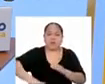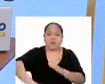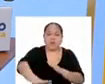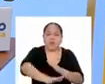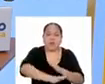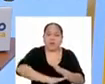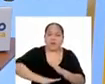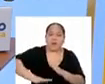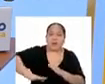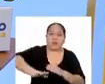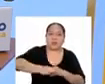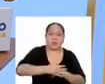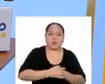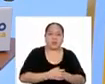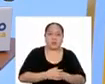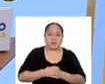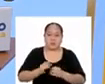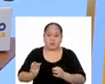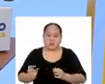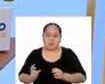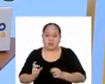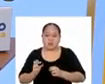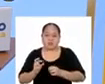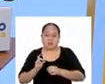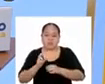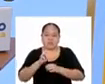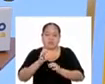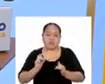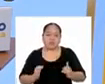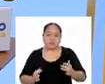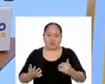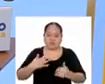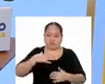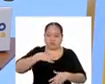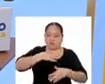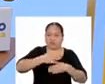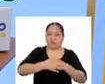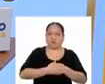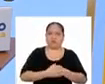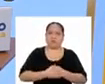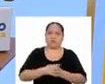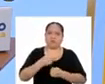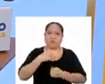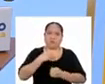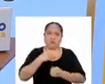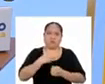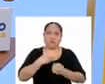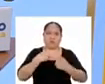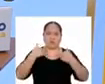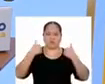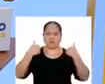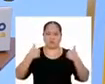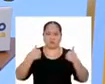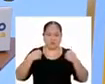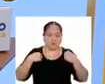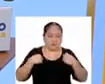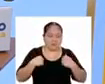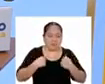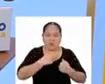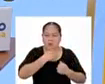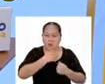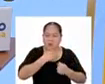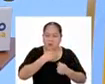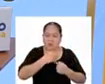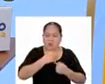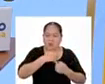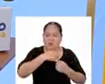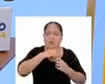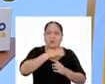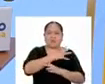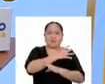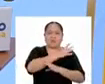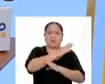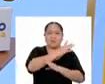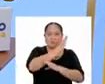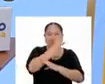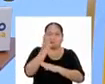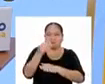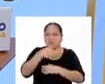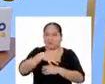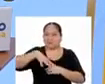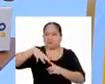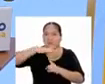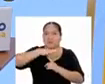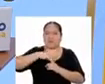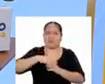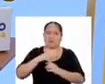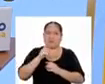porque si no pueden subir los insectos a mi cuerpo y aunque me considero un amante de la naturaleza, la verdad prefiero no